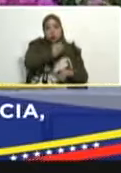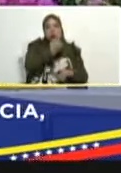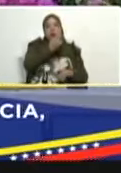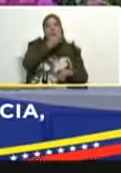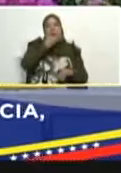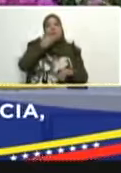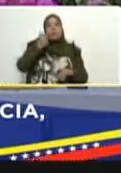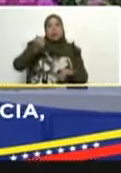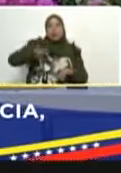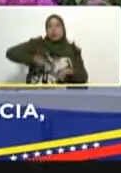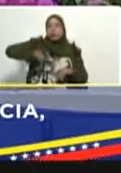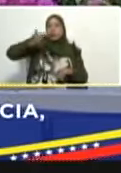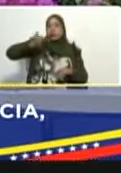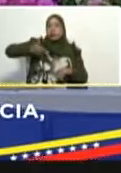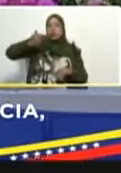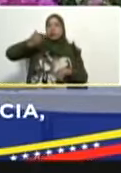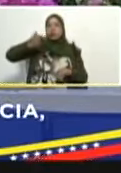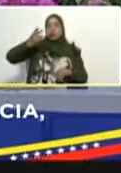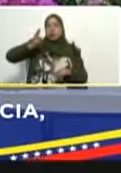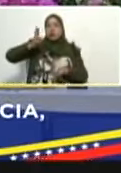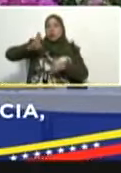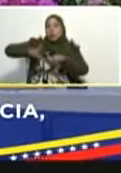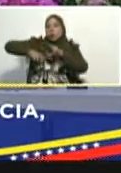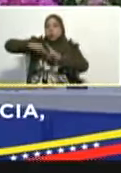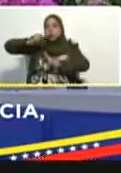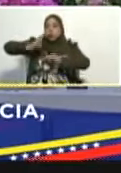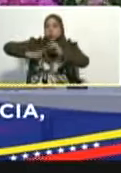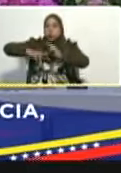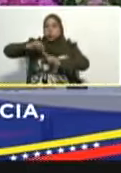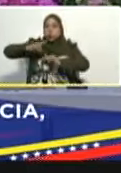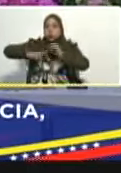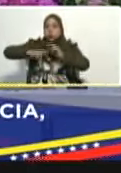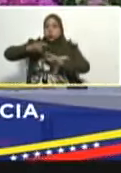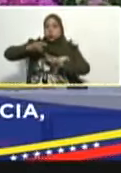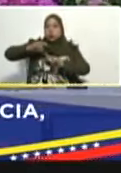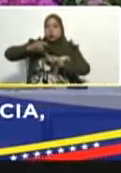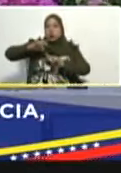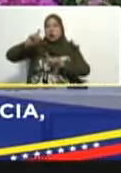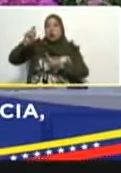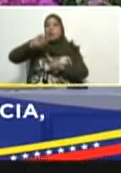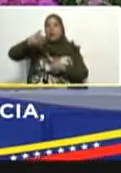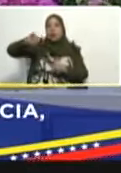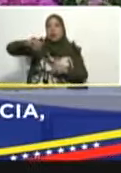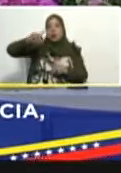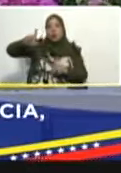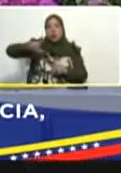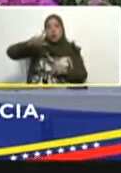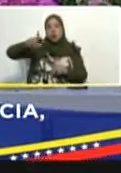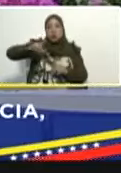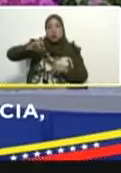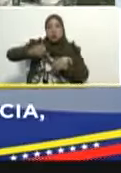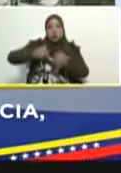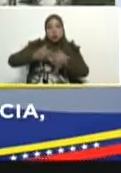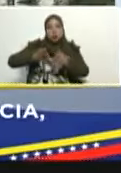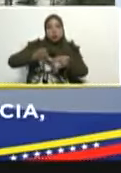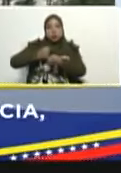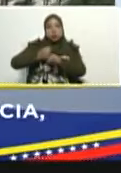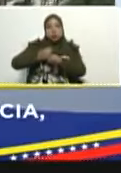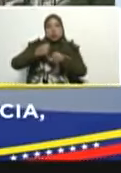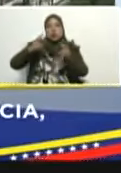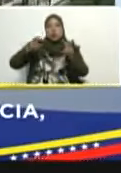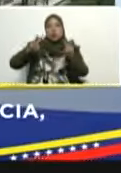nivel, la estamos construyendo. Y a más tardar en el mes de julio, abre sus puertas la